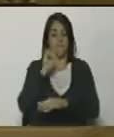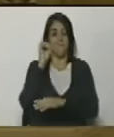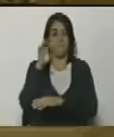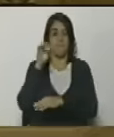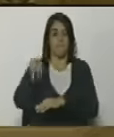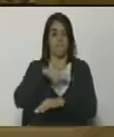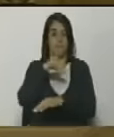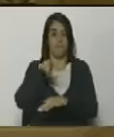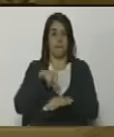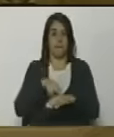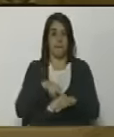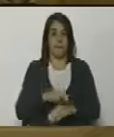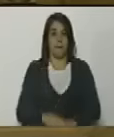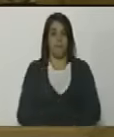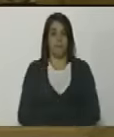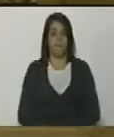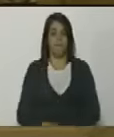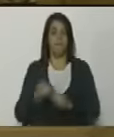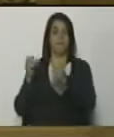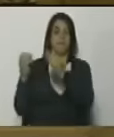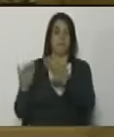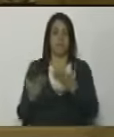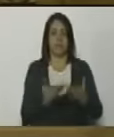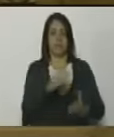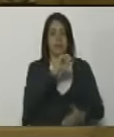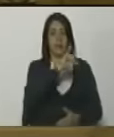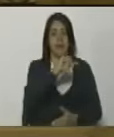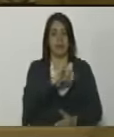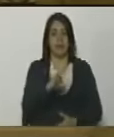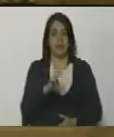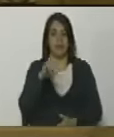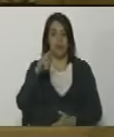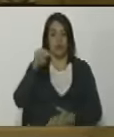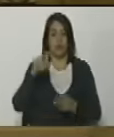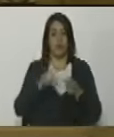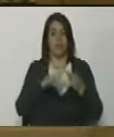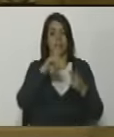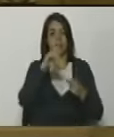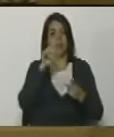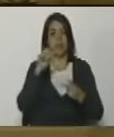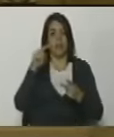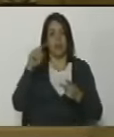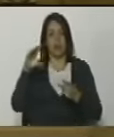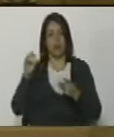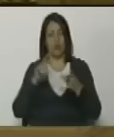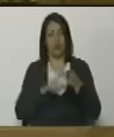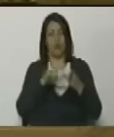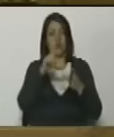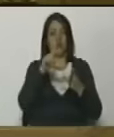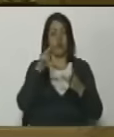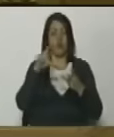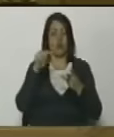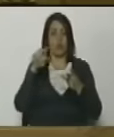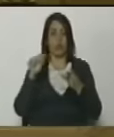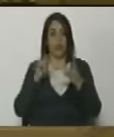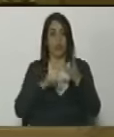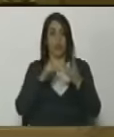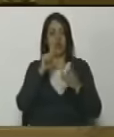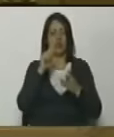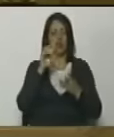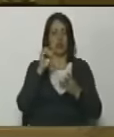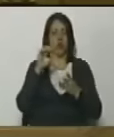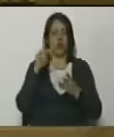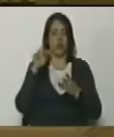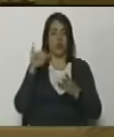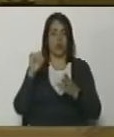Federal Legislativo, nos recibe Zeus, Danco, Luna, Dani, Brando, Tokio,